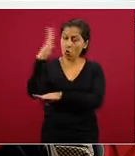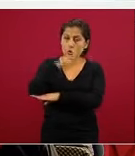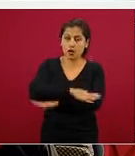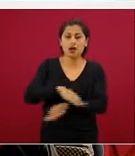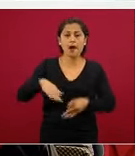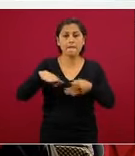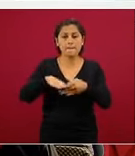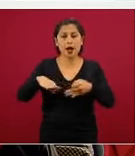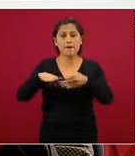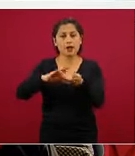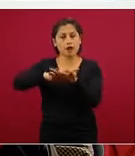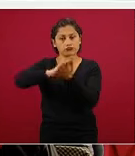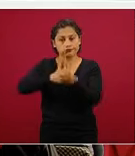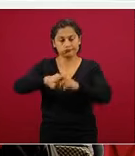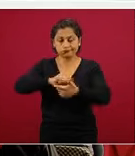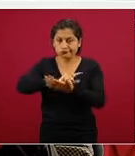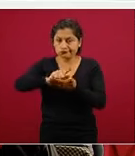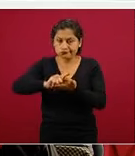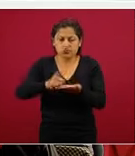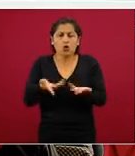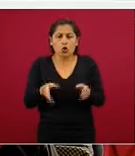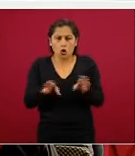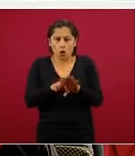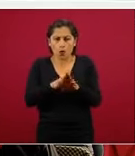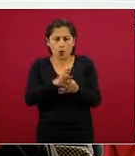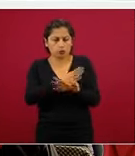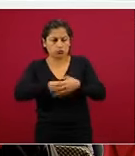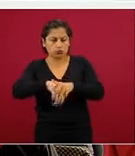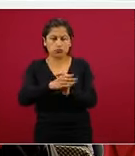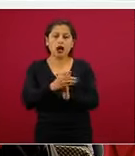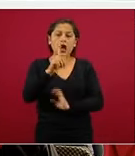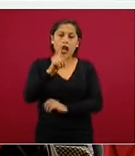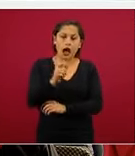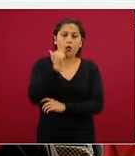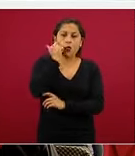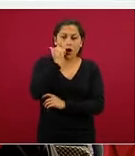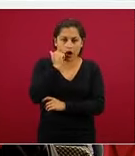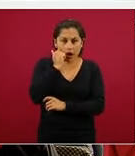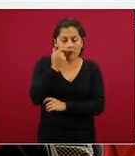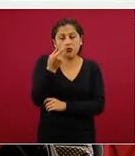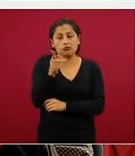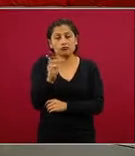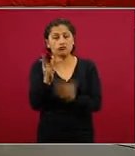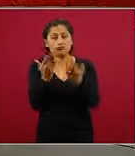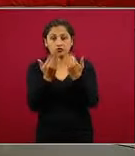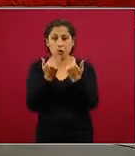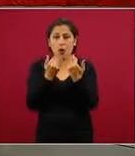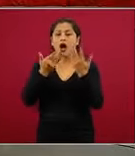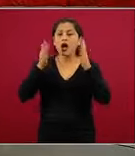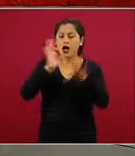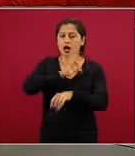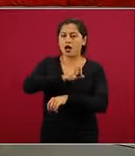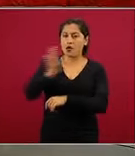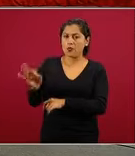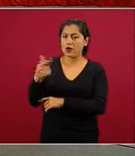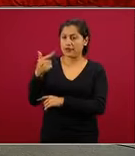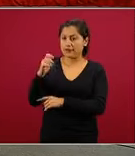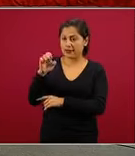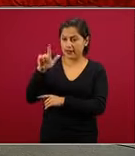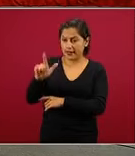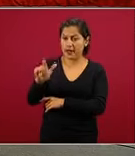manos? Con agua y jabón preferentemente. Cuando no está disponible puede usarse una sustancia desinfectante como el alcohol